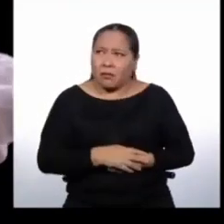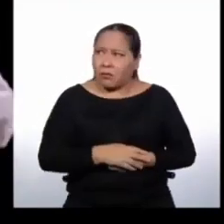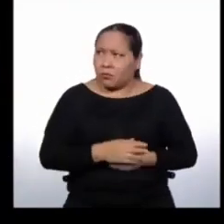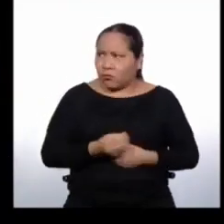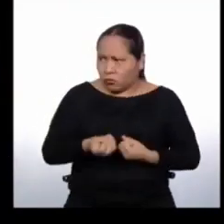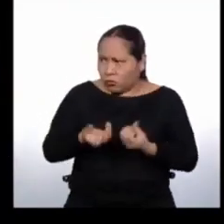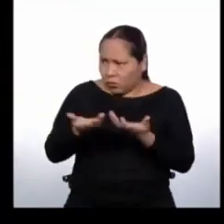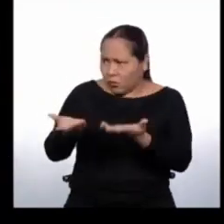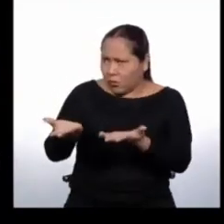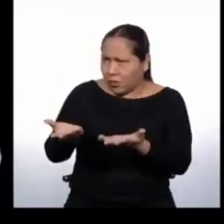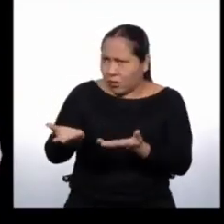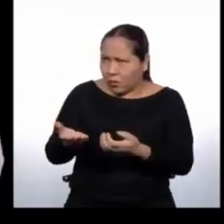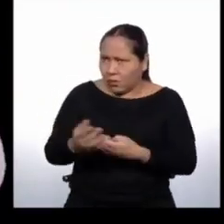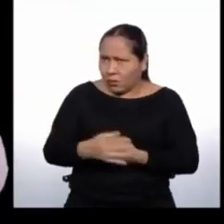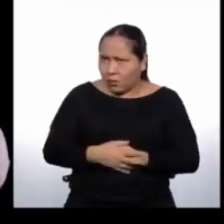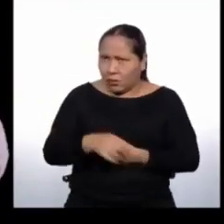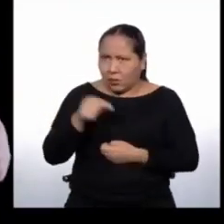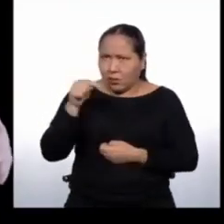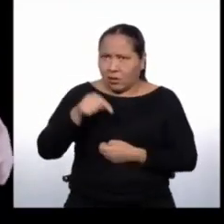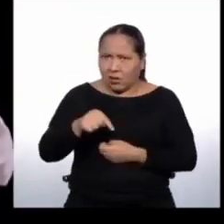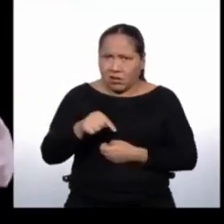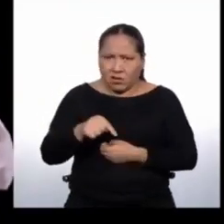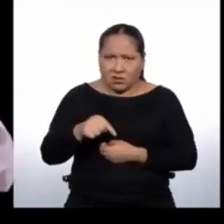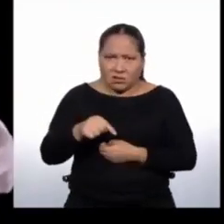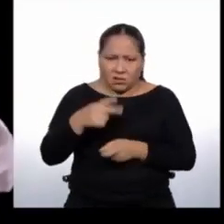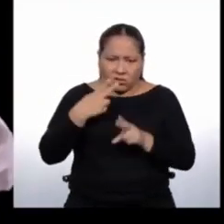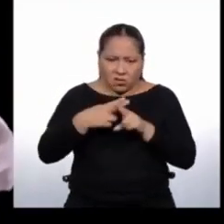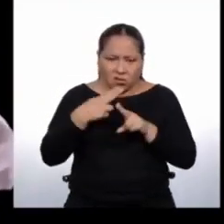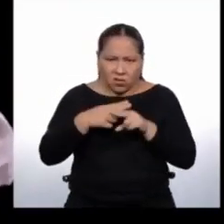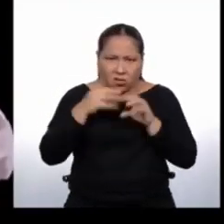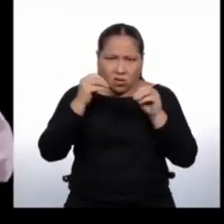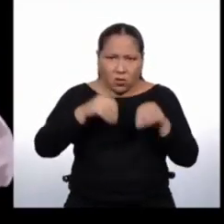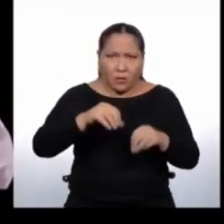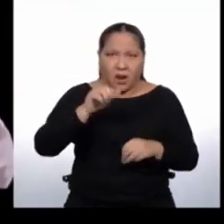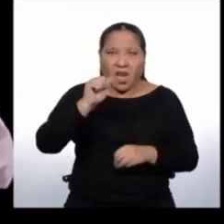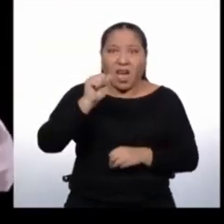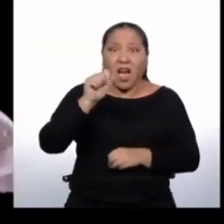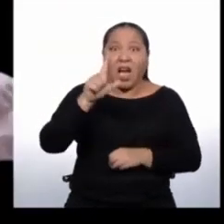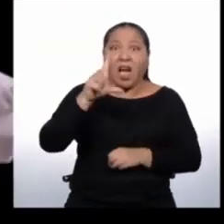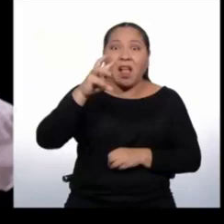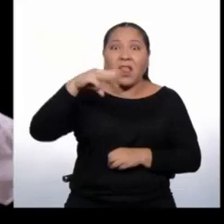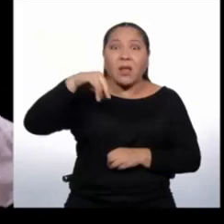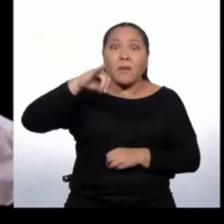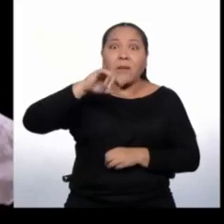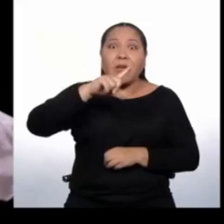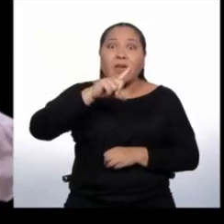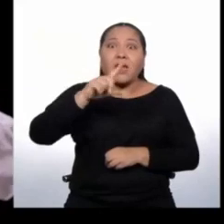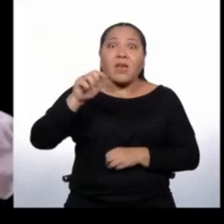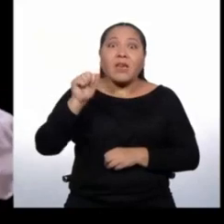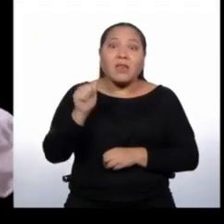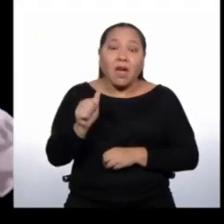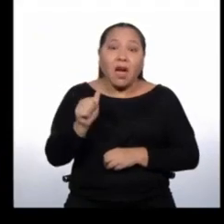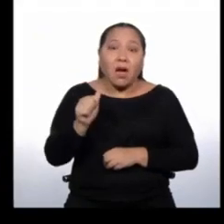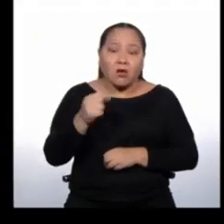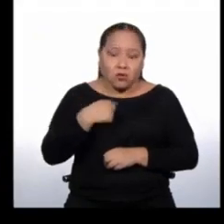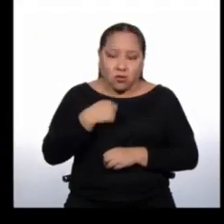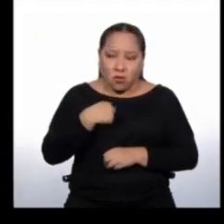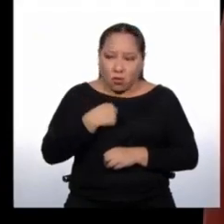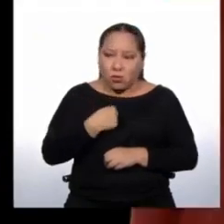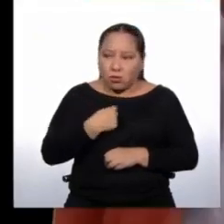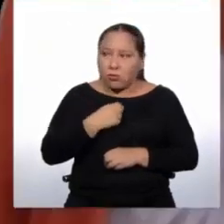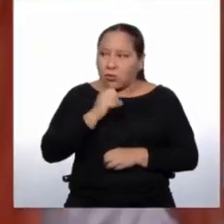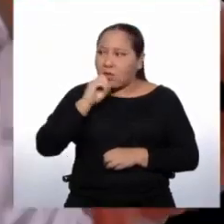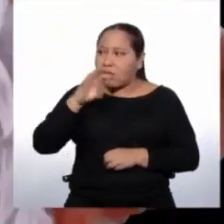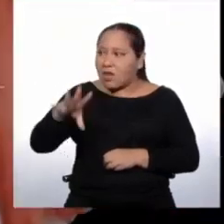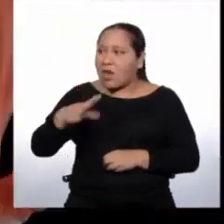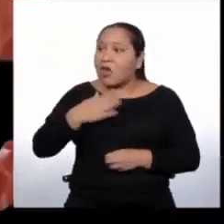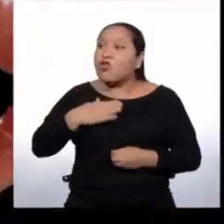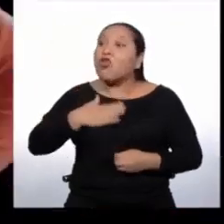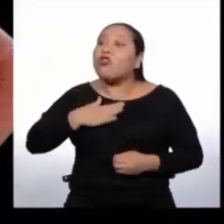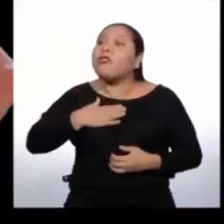Tómala. Esta prenda se llama almilla y eso es lo que yo he vendido y a lo que estoy obligado.